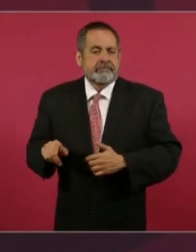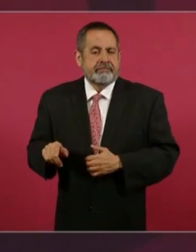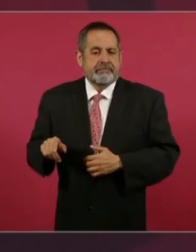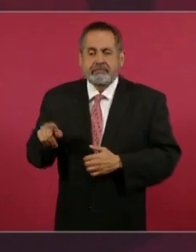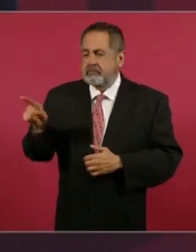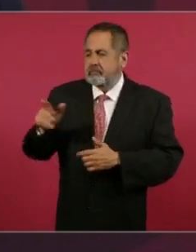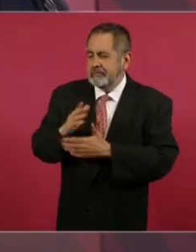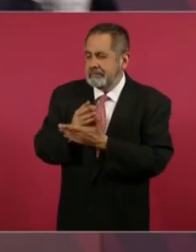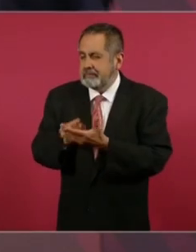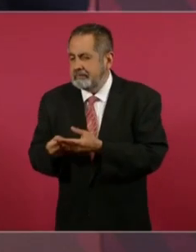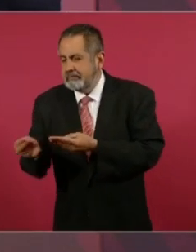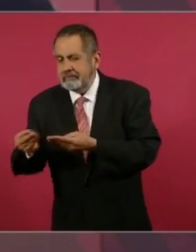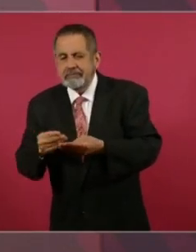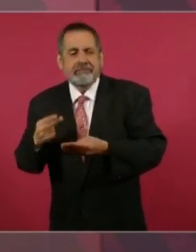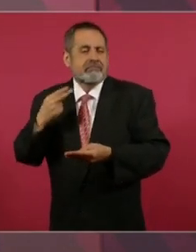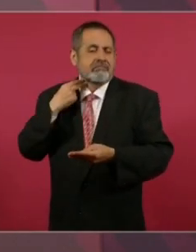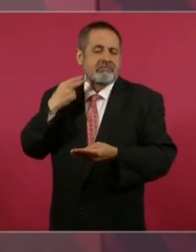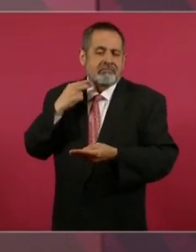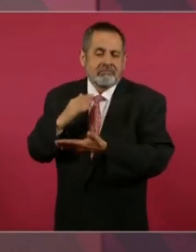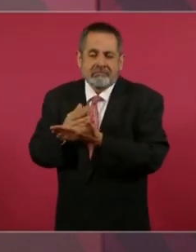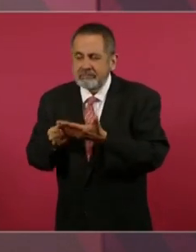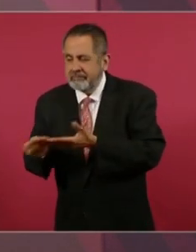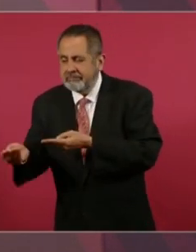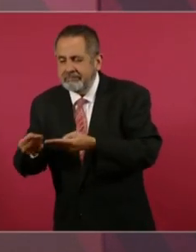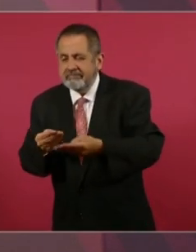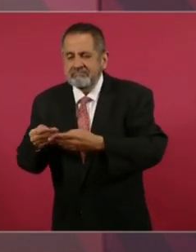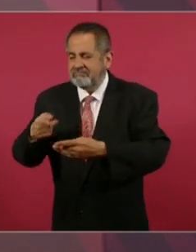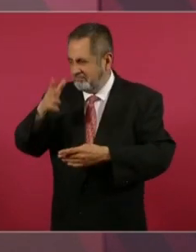se repartieron las notarías